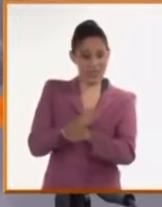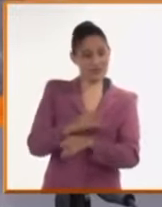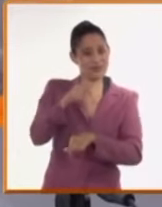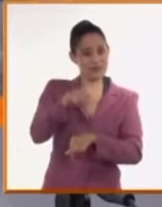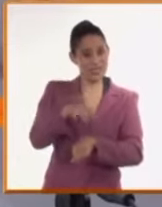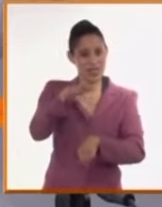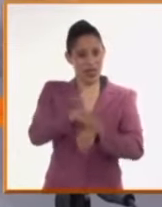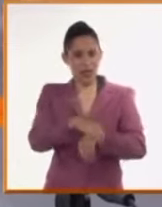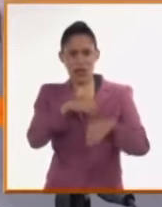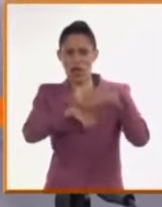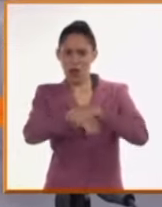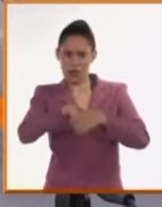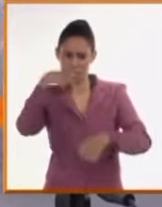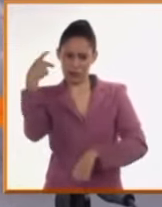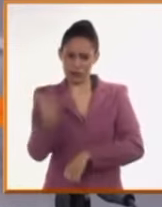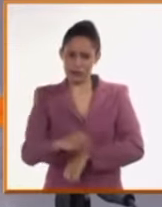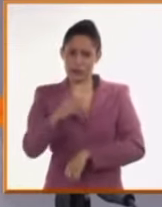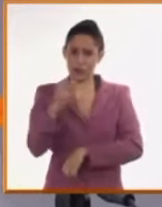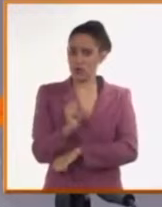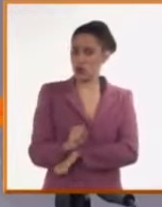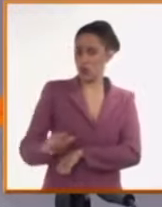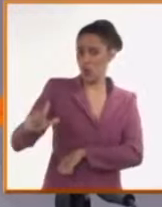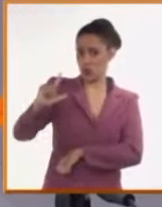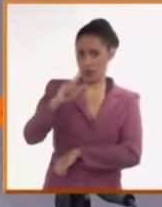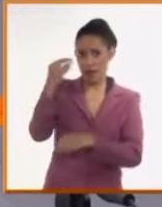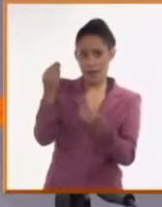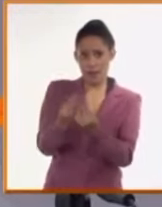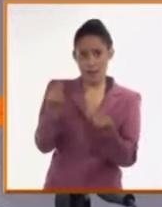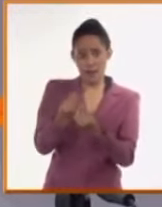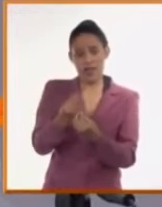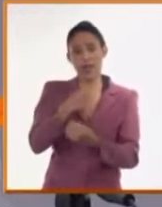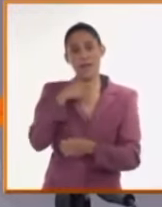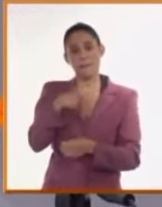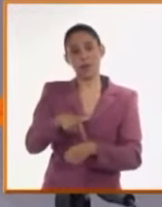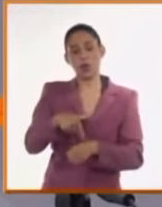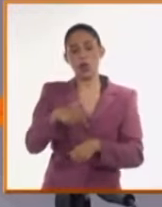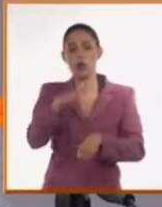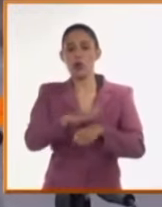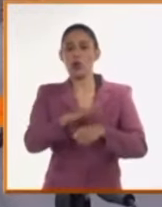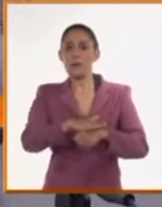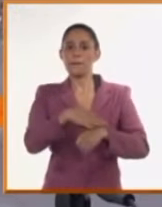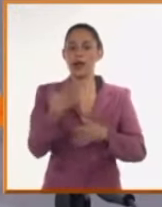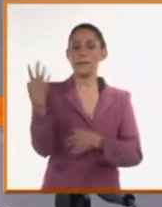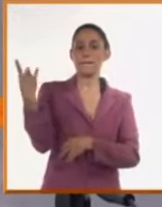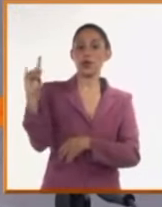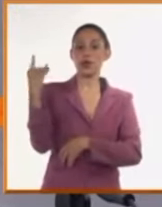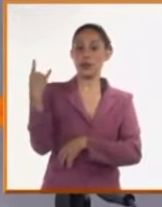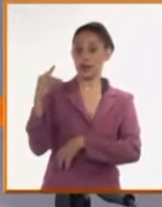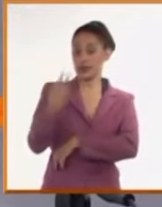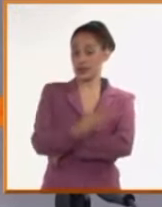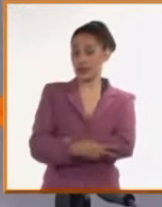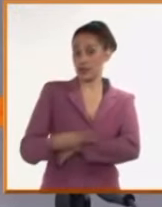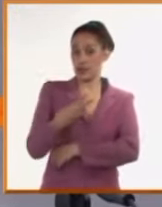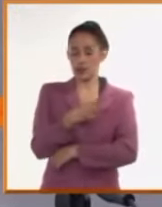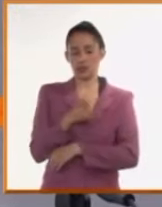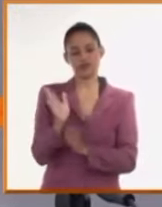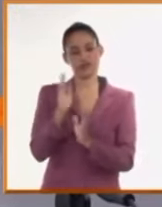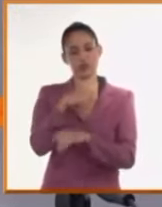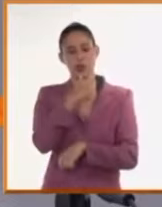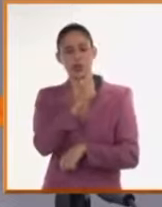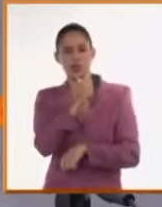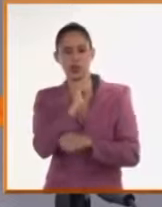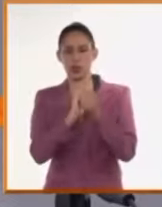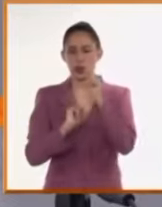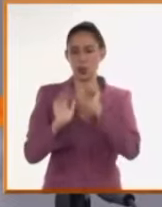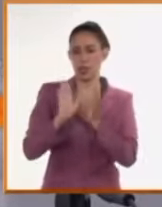y su solidaridad por ejemplo con las causas bolivariana no hay duda de que Cuba